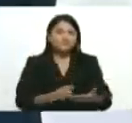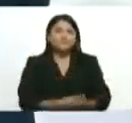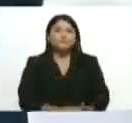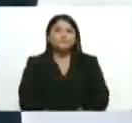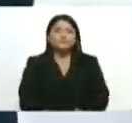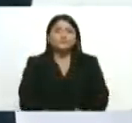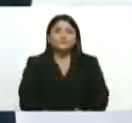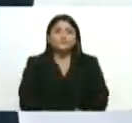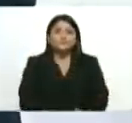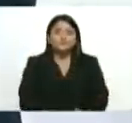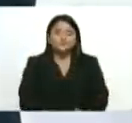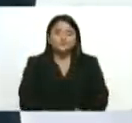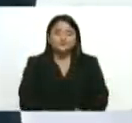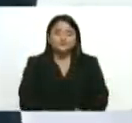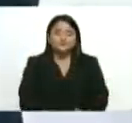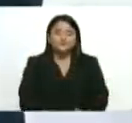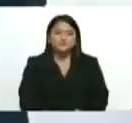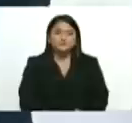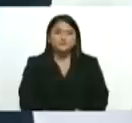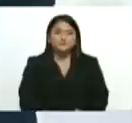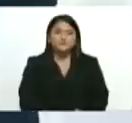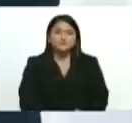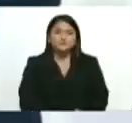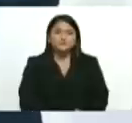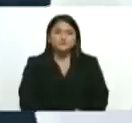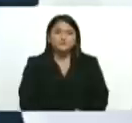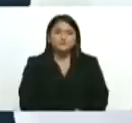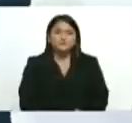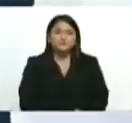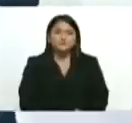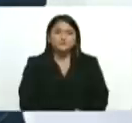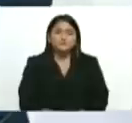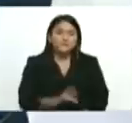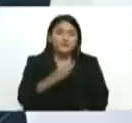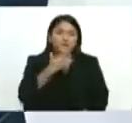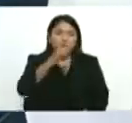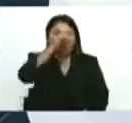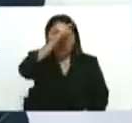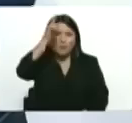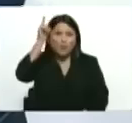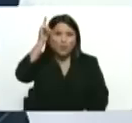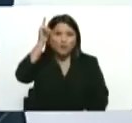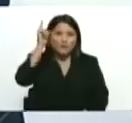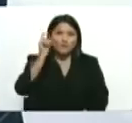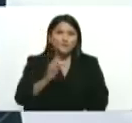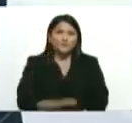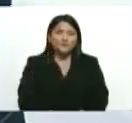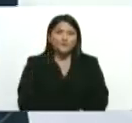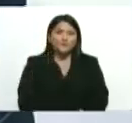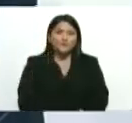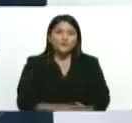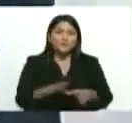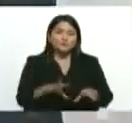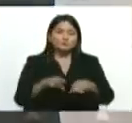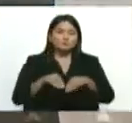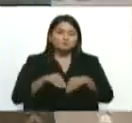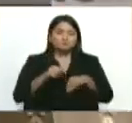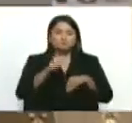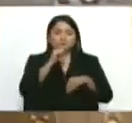estaba bajo algún tipo de abstinencia el señor Leopoldo López Gil. Se llama síndrome de abstinencia alcohólica.